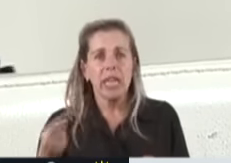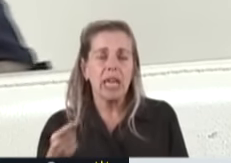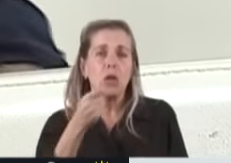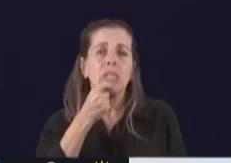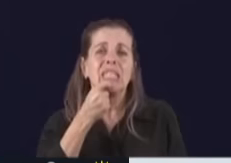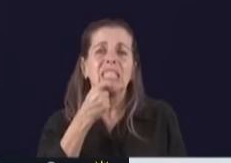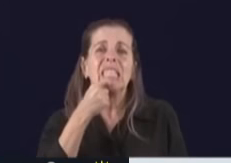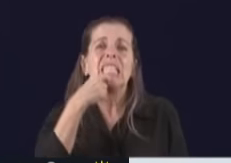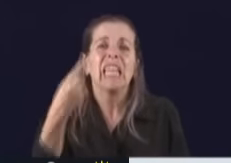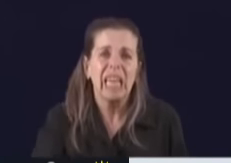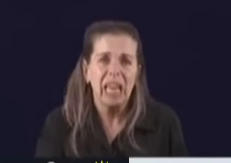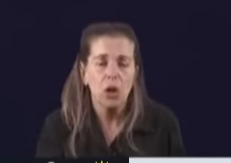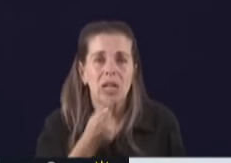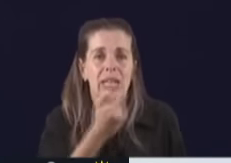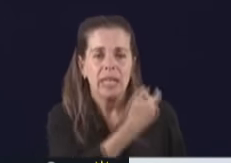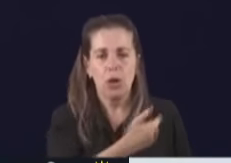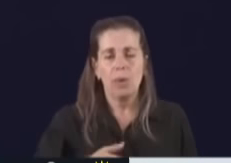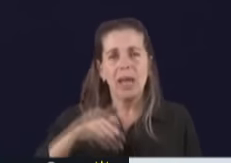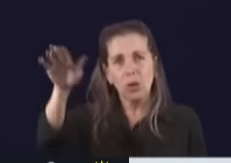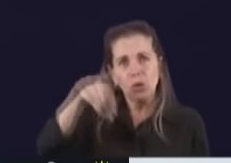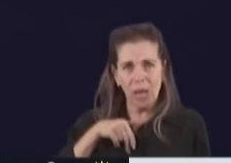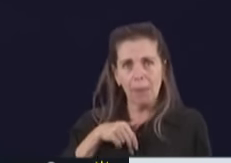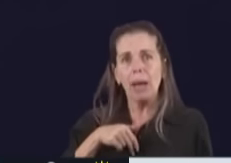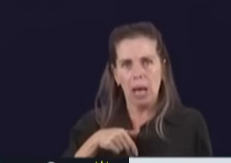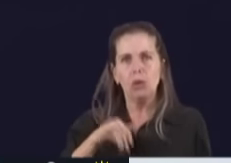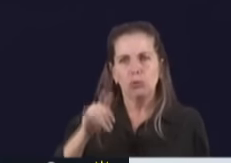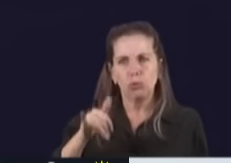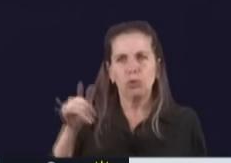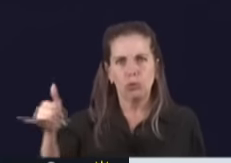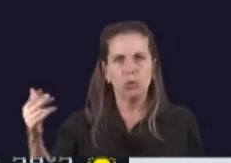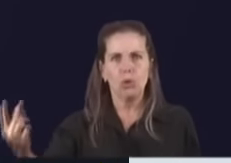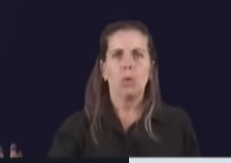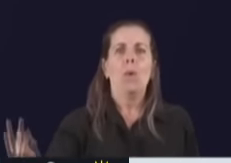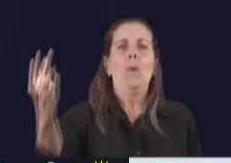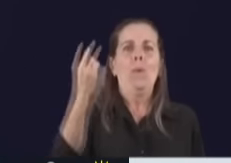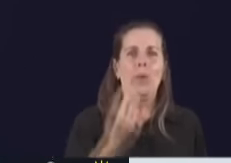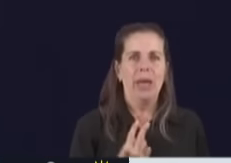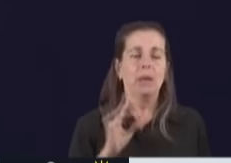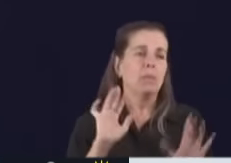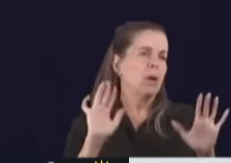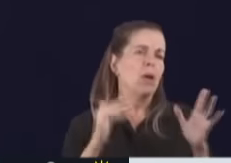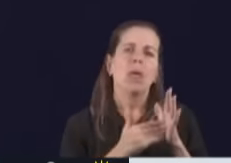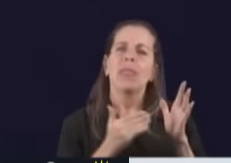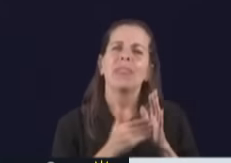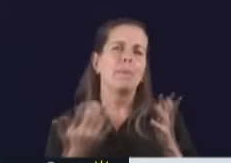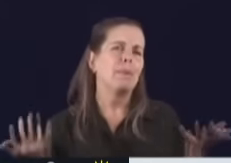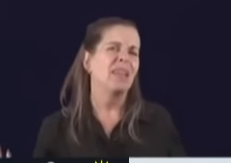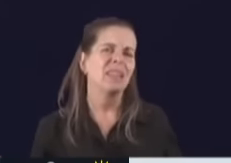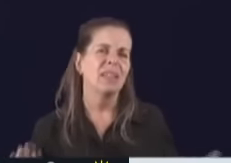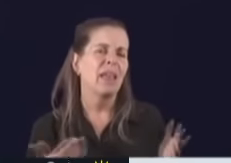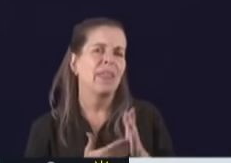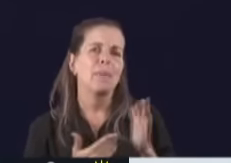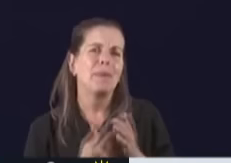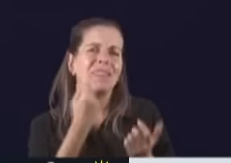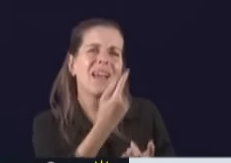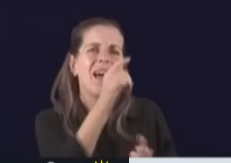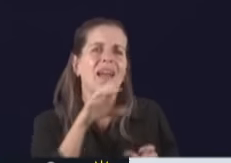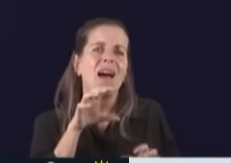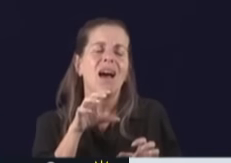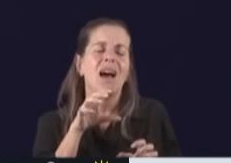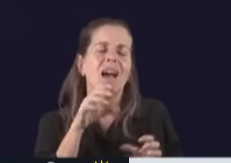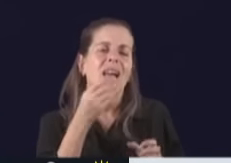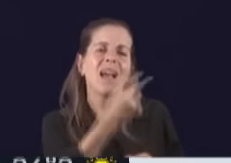momento seguramente esas reuniones existan. Nosotros vemos cómo cada gobernador, cuál es la agenda de